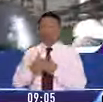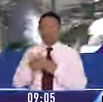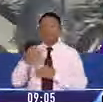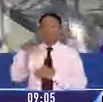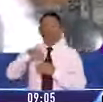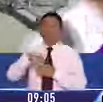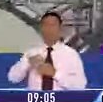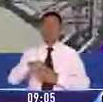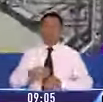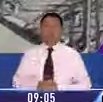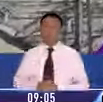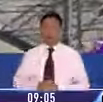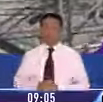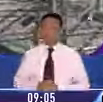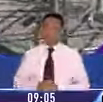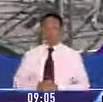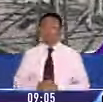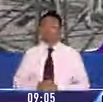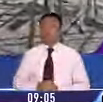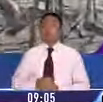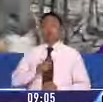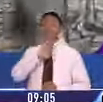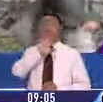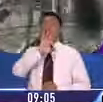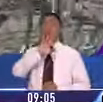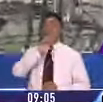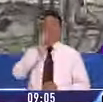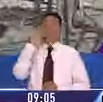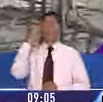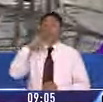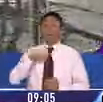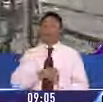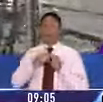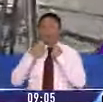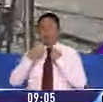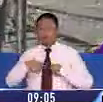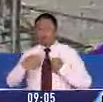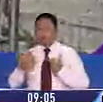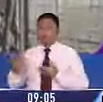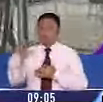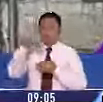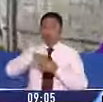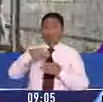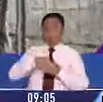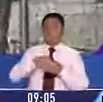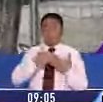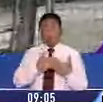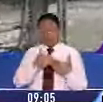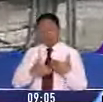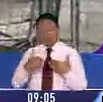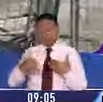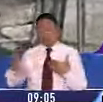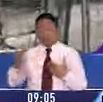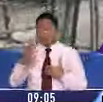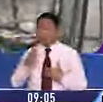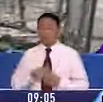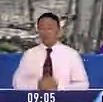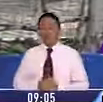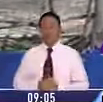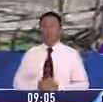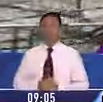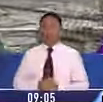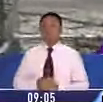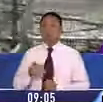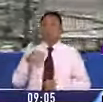El Consejo Nacional Electoral tiene 90 días para convocar a las elecciones y de allí se estima que son alrededor,